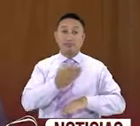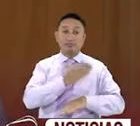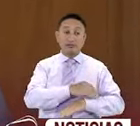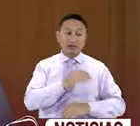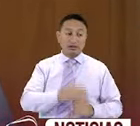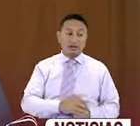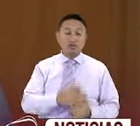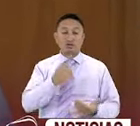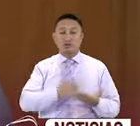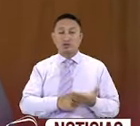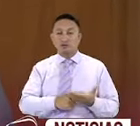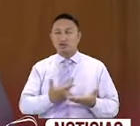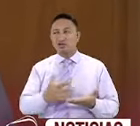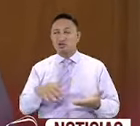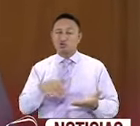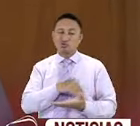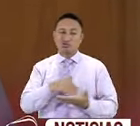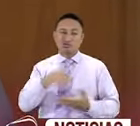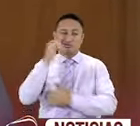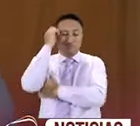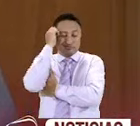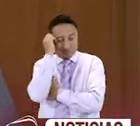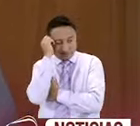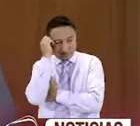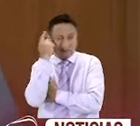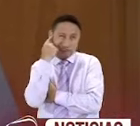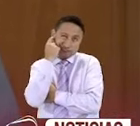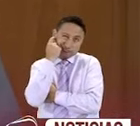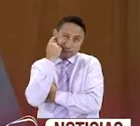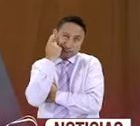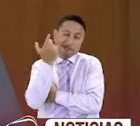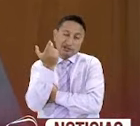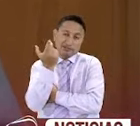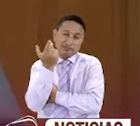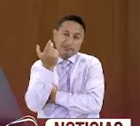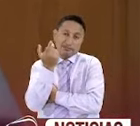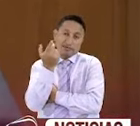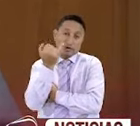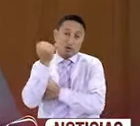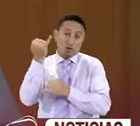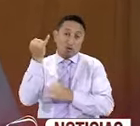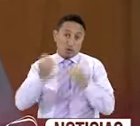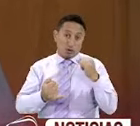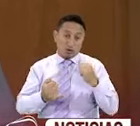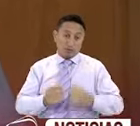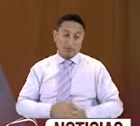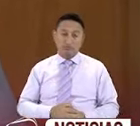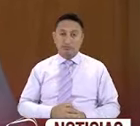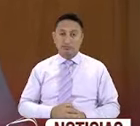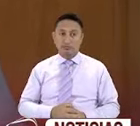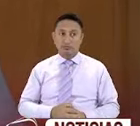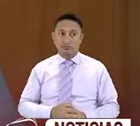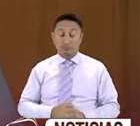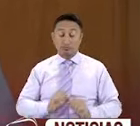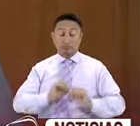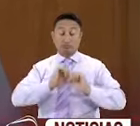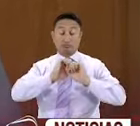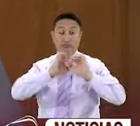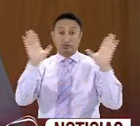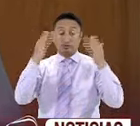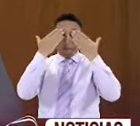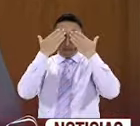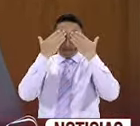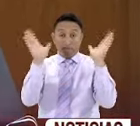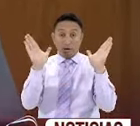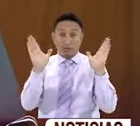dudas, con incertidumbres, y al final hubo luz en ese túnel